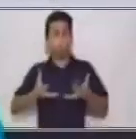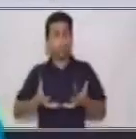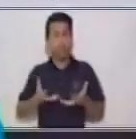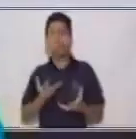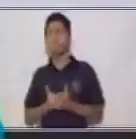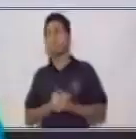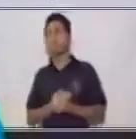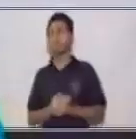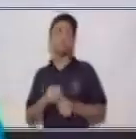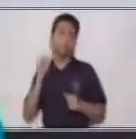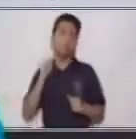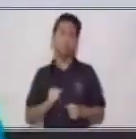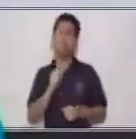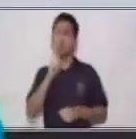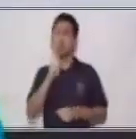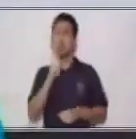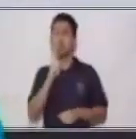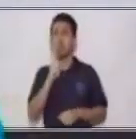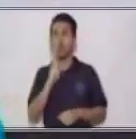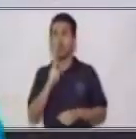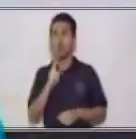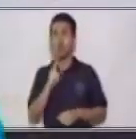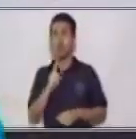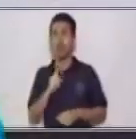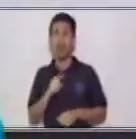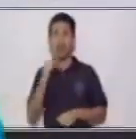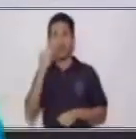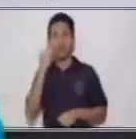vez 1 libra.